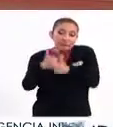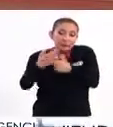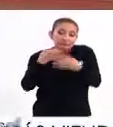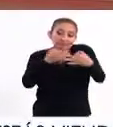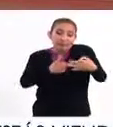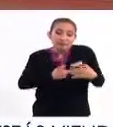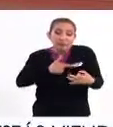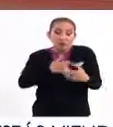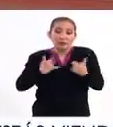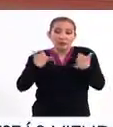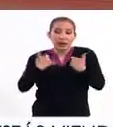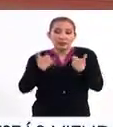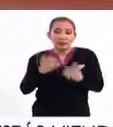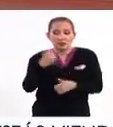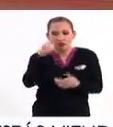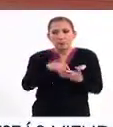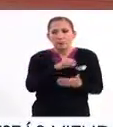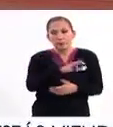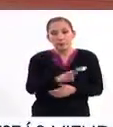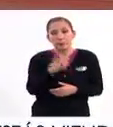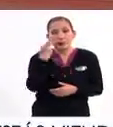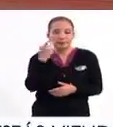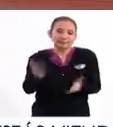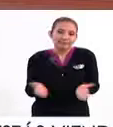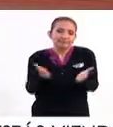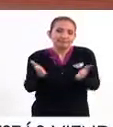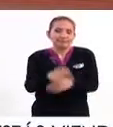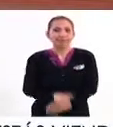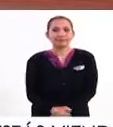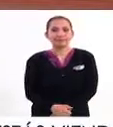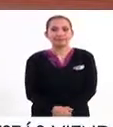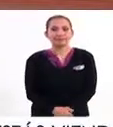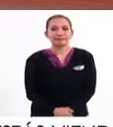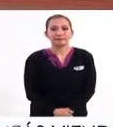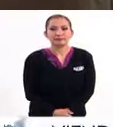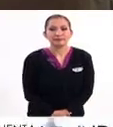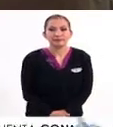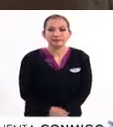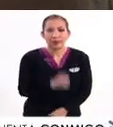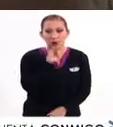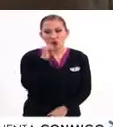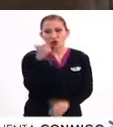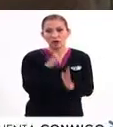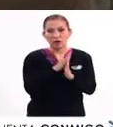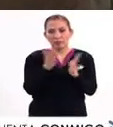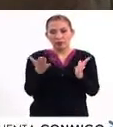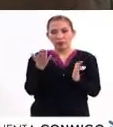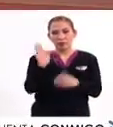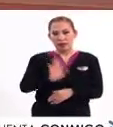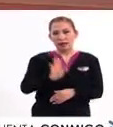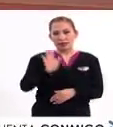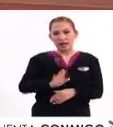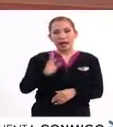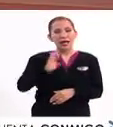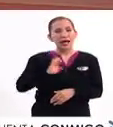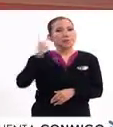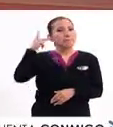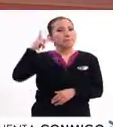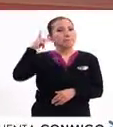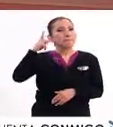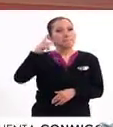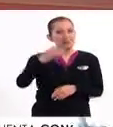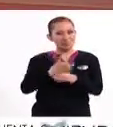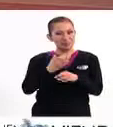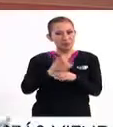este tipo es El Principito, ¿no? Sí, tiene ilustraciones y textos muy breves, y yo creo que compite en atención, en llamar la atención y